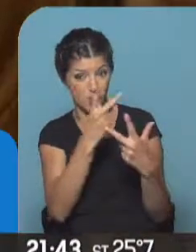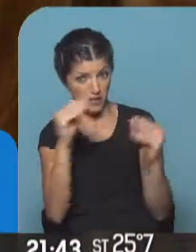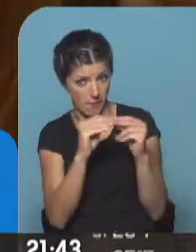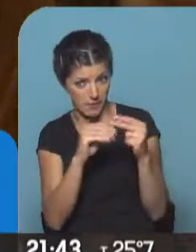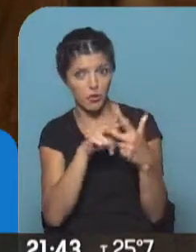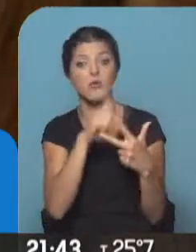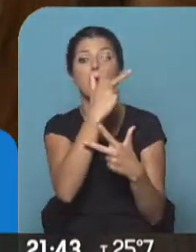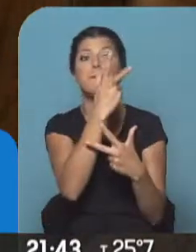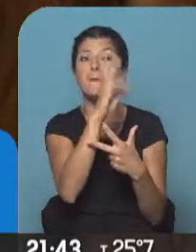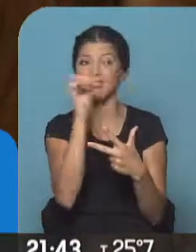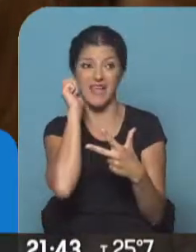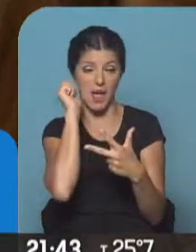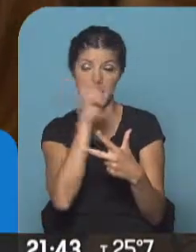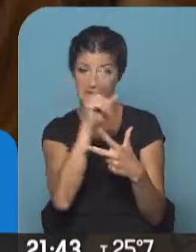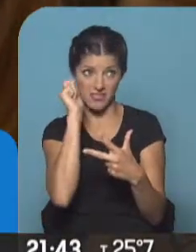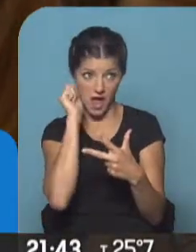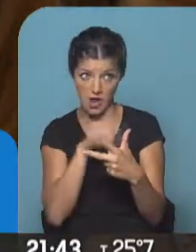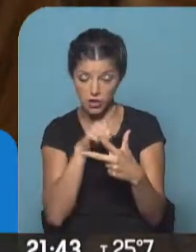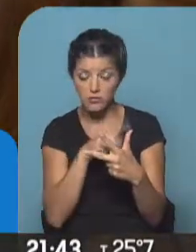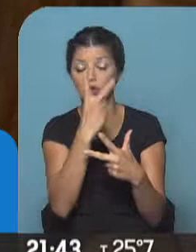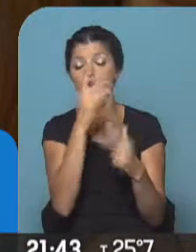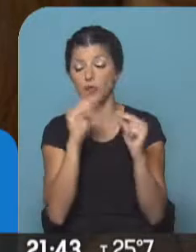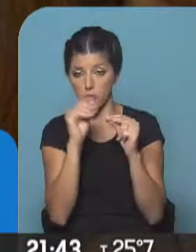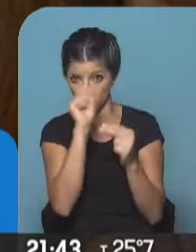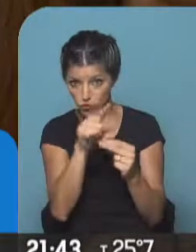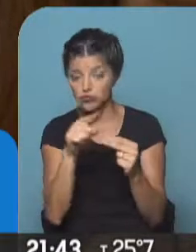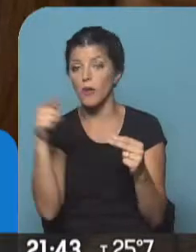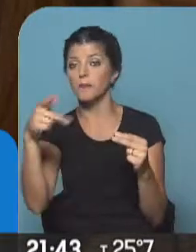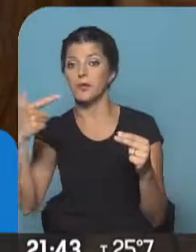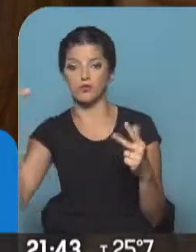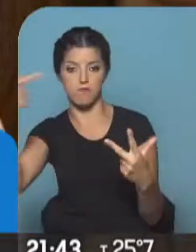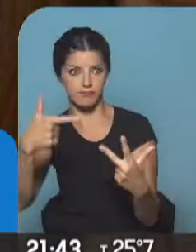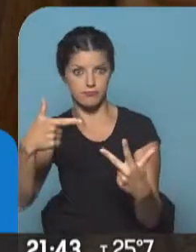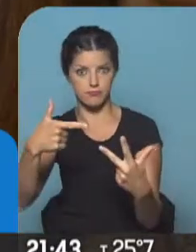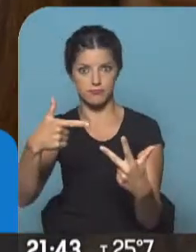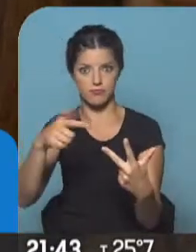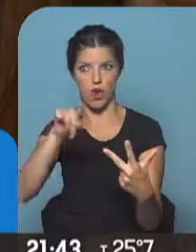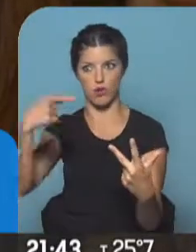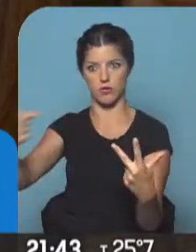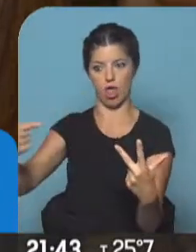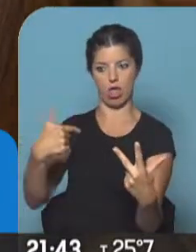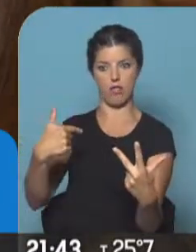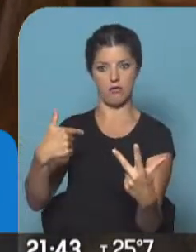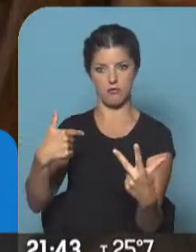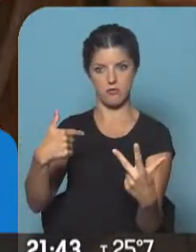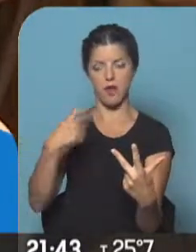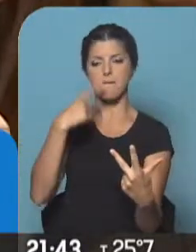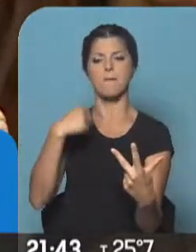20 años, 20 años. Y uno de ellos les apunta a ellos tres, el otro, el primero me vuelve a preguntar a